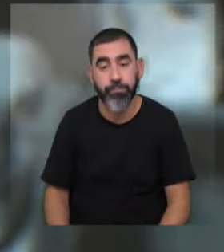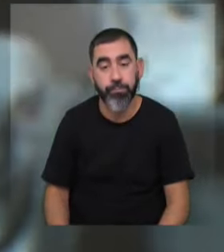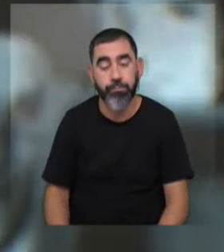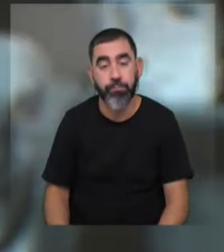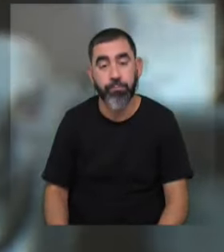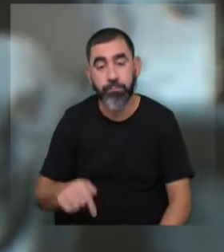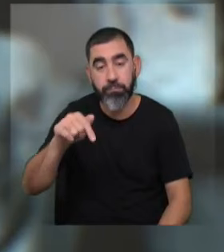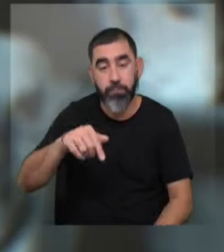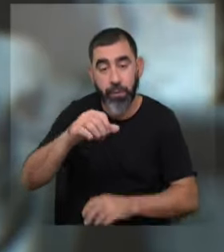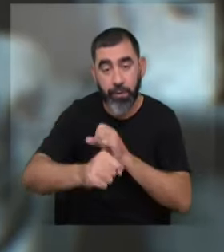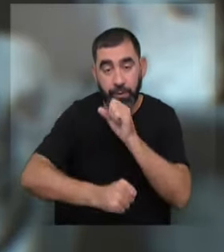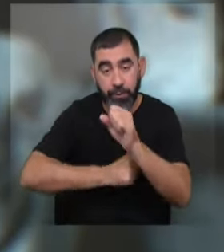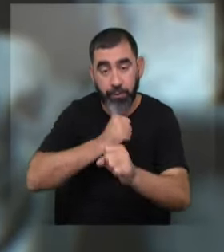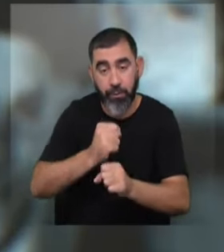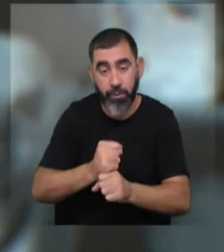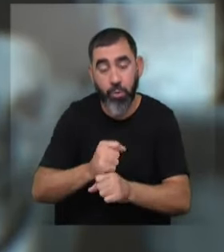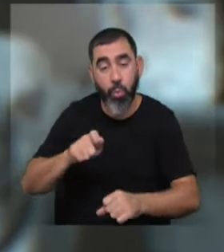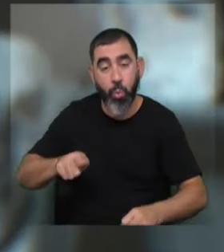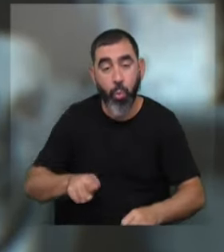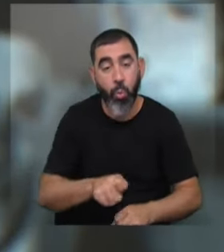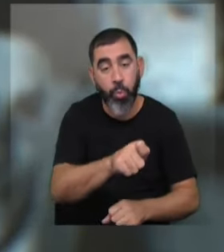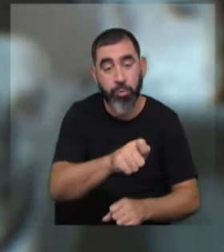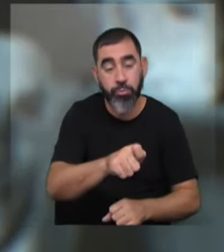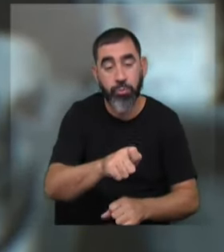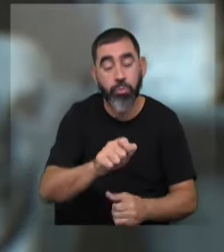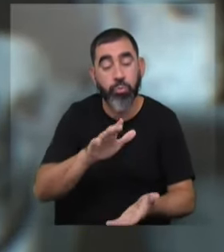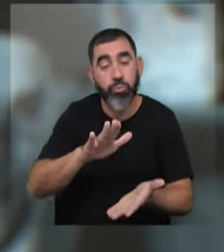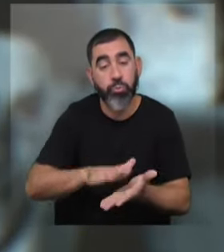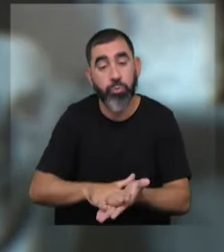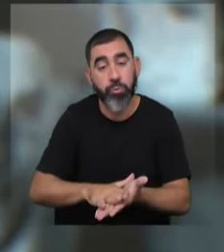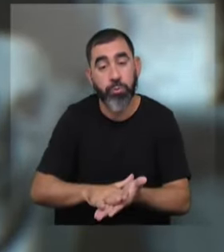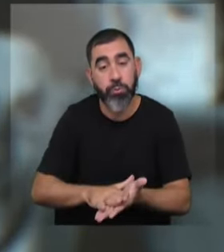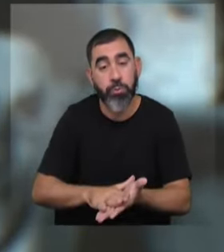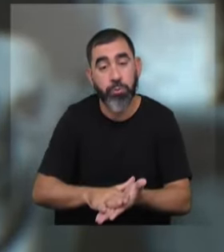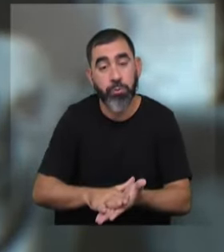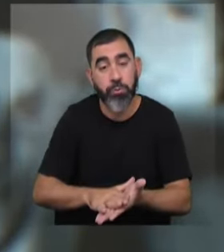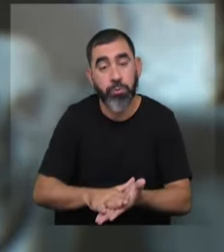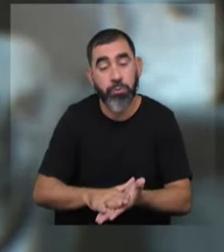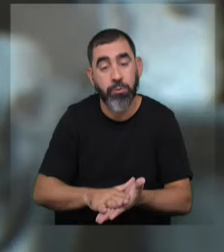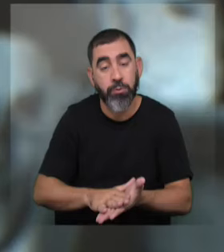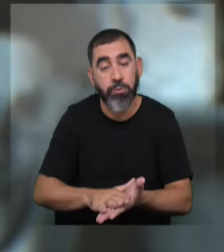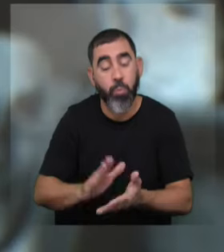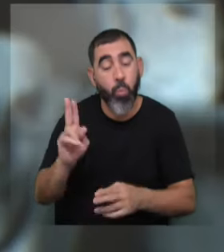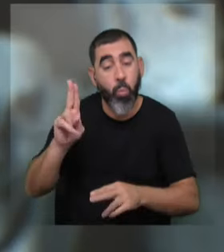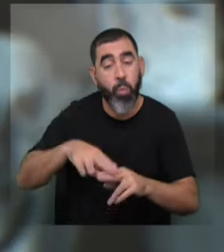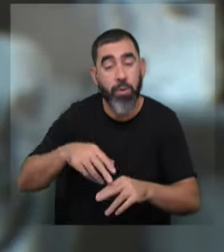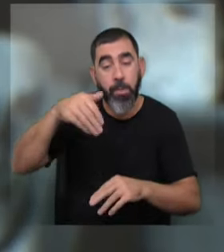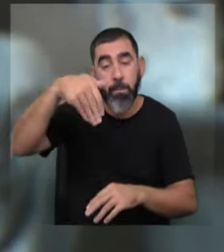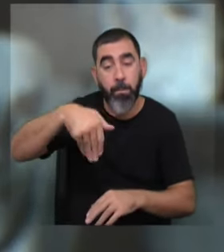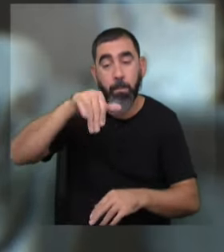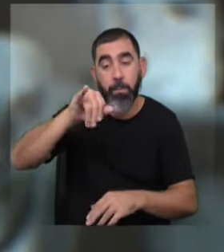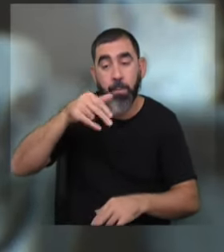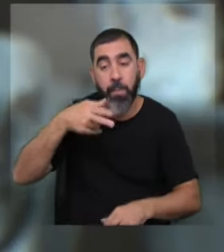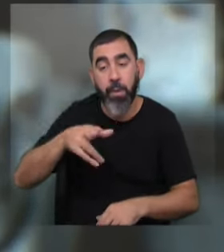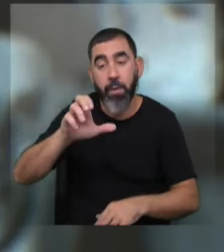En este año se va a llevar a cabo el juicio oral y público sobre lo que fue. En definitiva es la muerte de Michelini, Gutiérrez